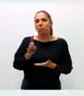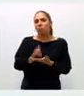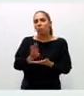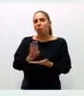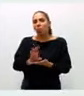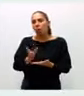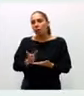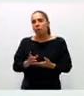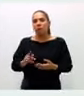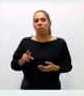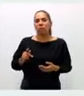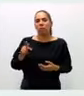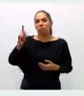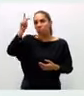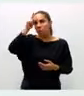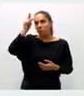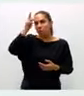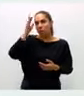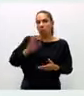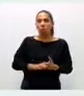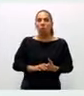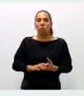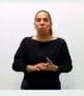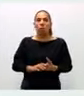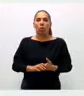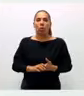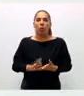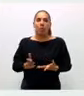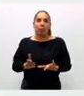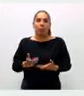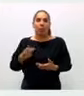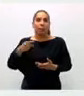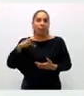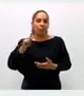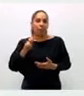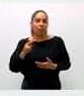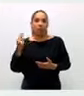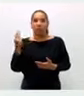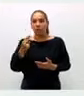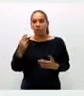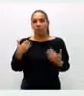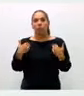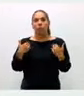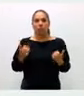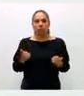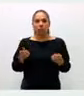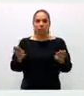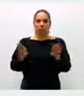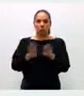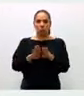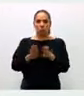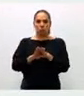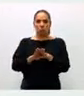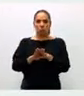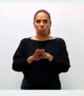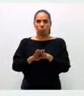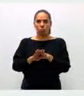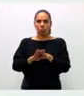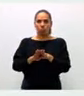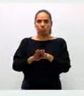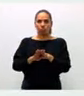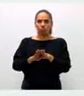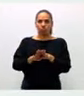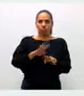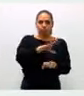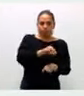le haces. No es esa la lógica, sino la lógica es cómo generar estas dinámicas que